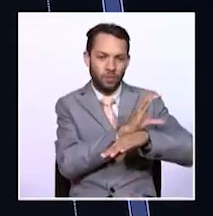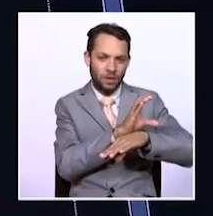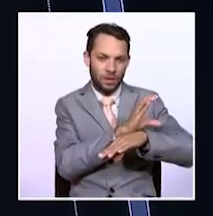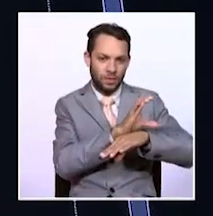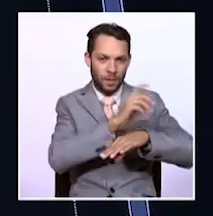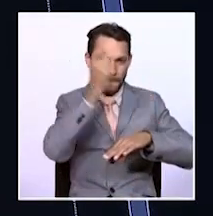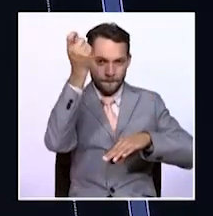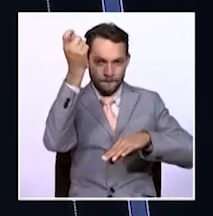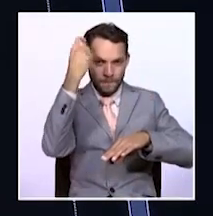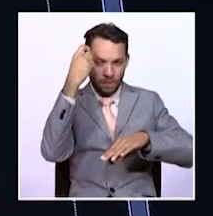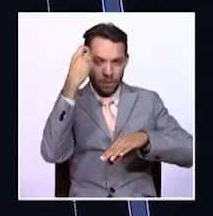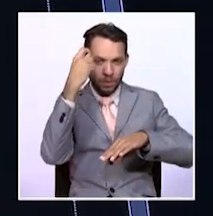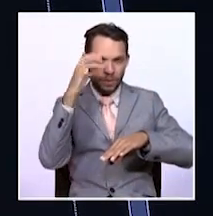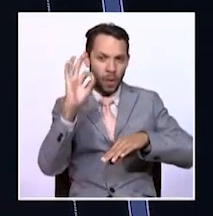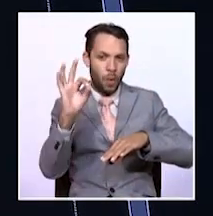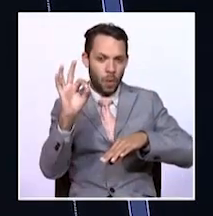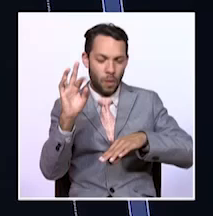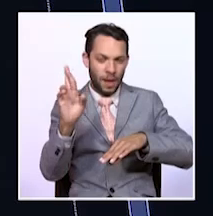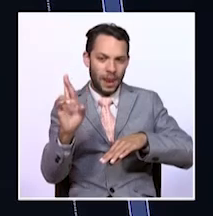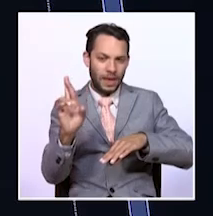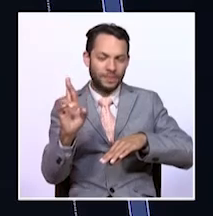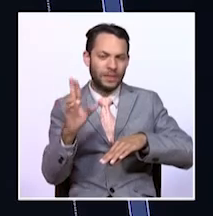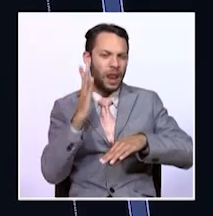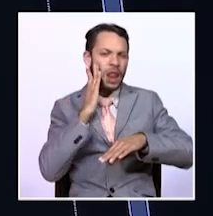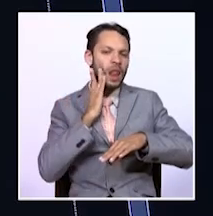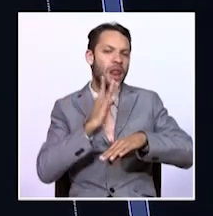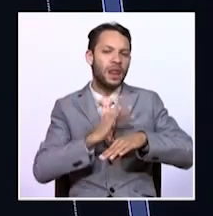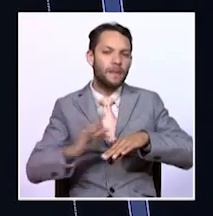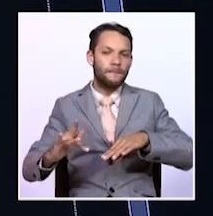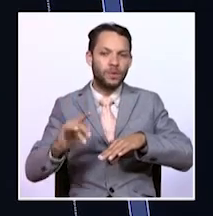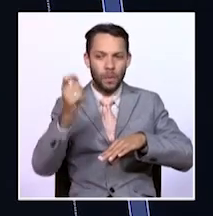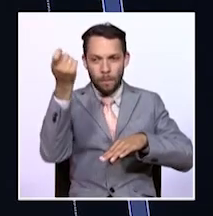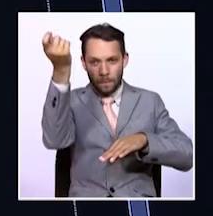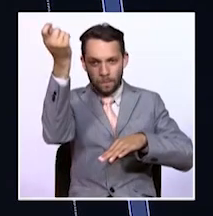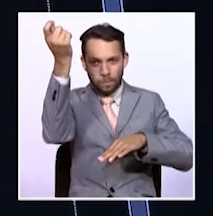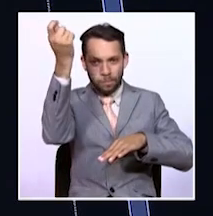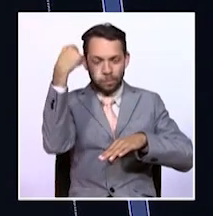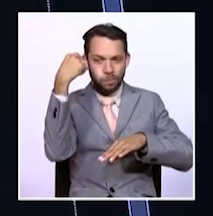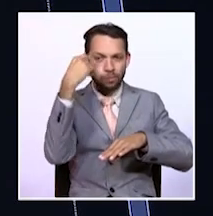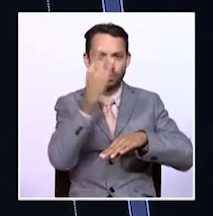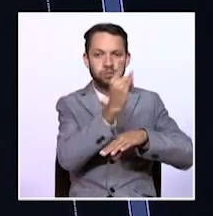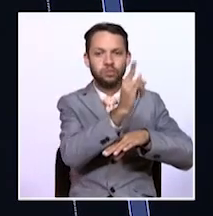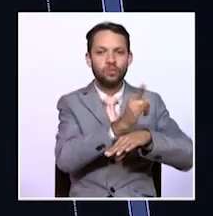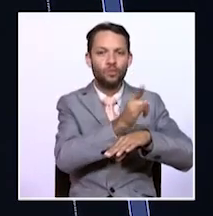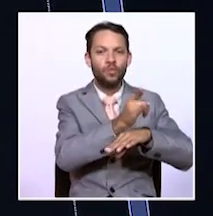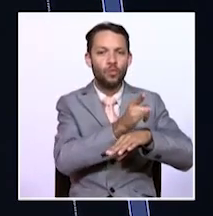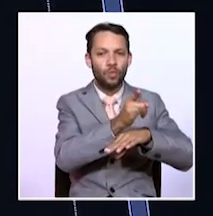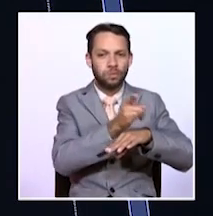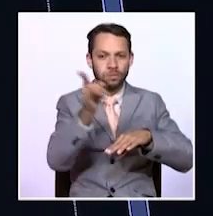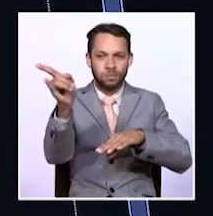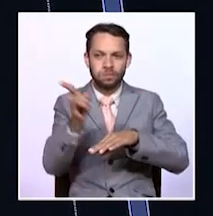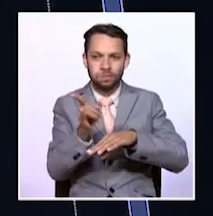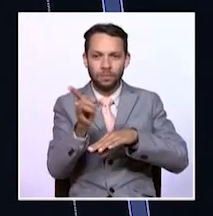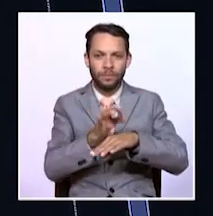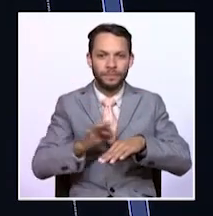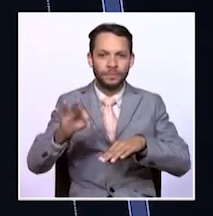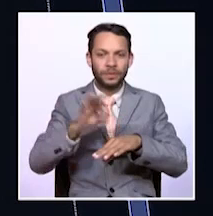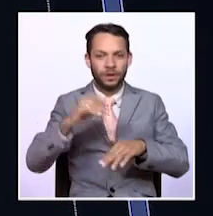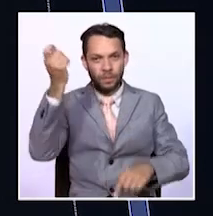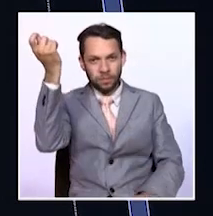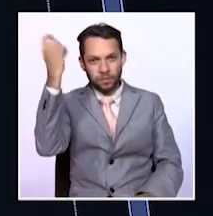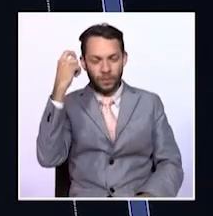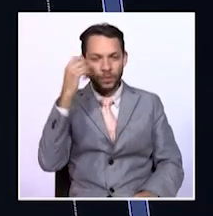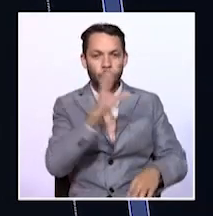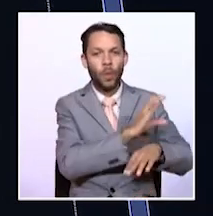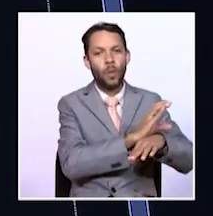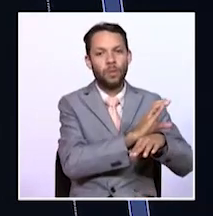USB virgen y ojalá sin destapar, puesto que para pasar estas imágenes yo tengo que introducir la memoria dentro del